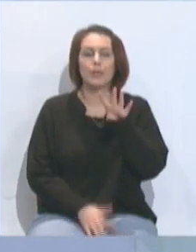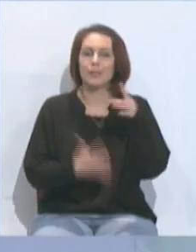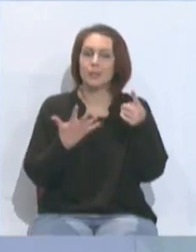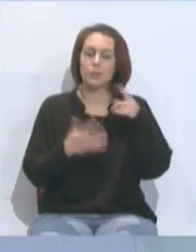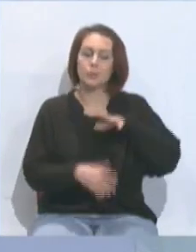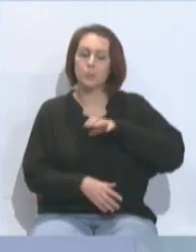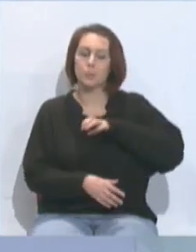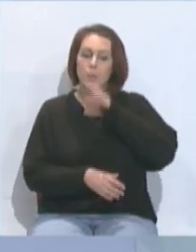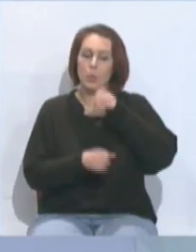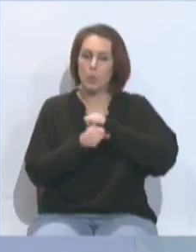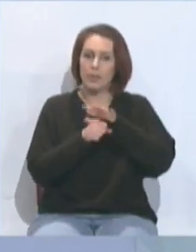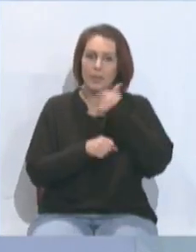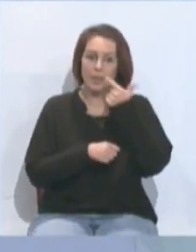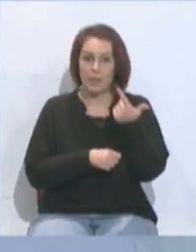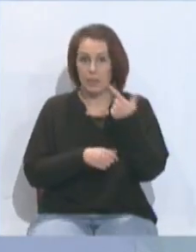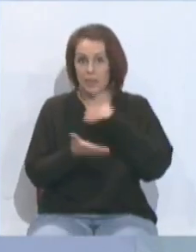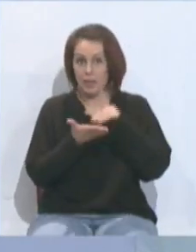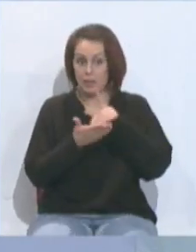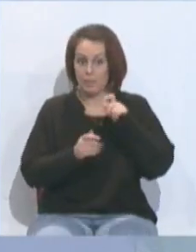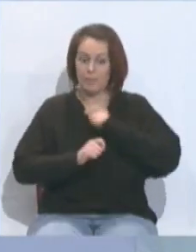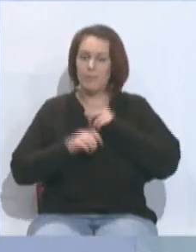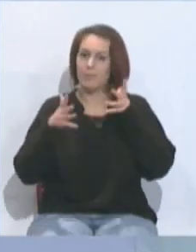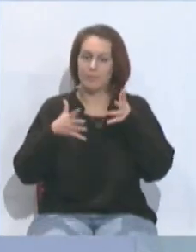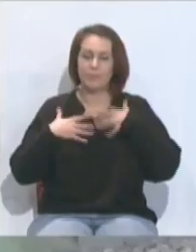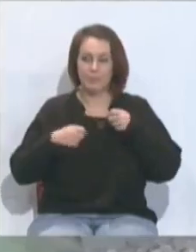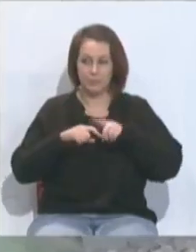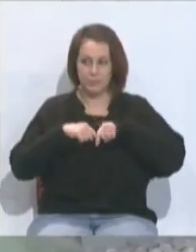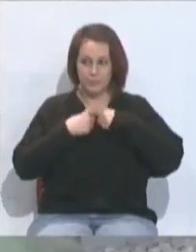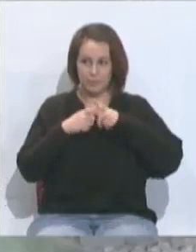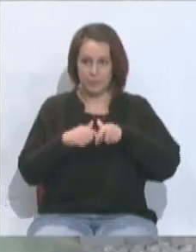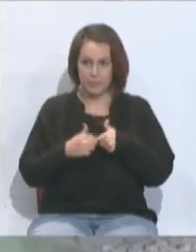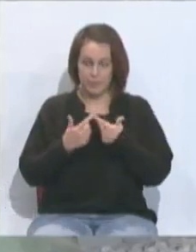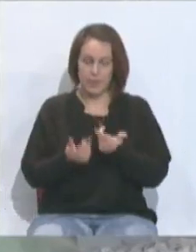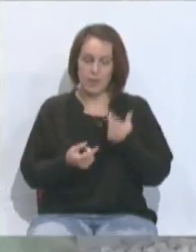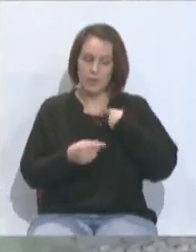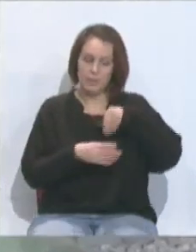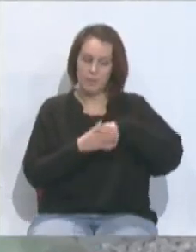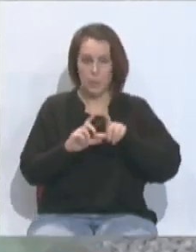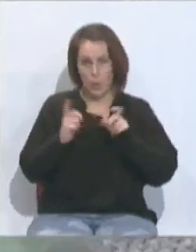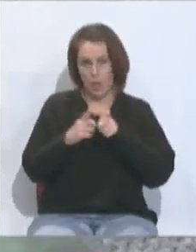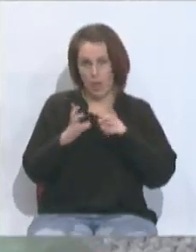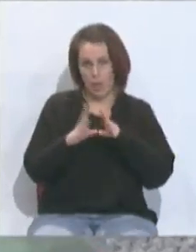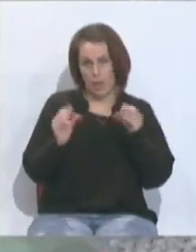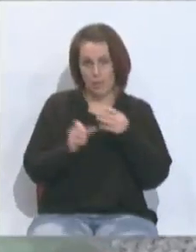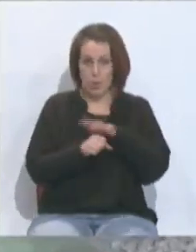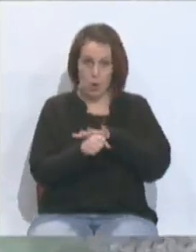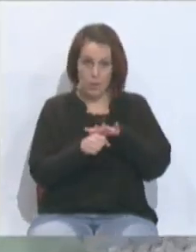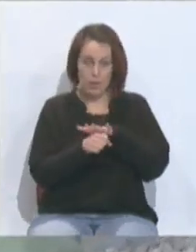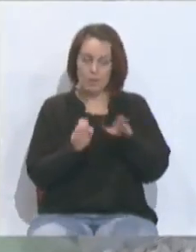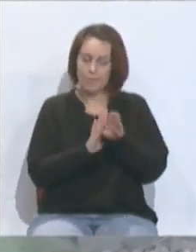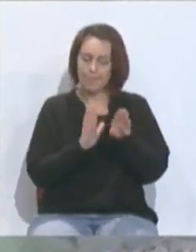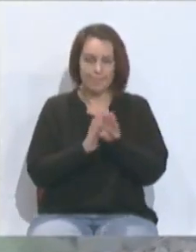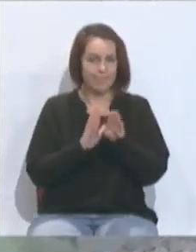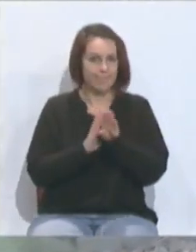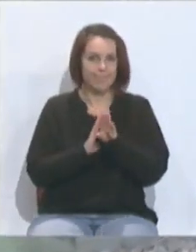446 contagios por COVID, según los datos aportados por la Consejería de Salud y Familias de la Junta de Andalucía. La provincia sigue manteniendo